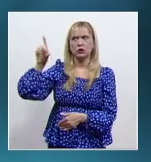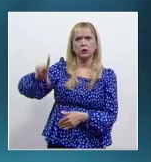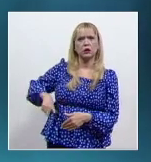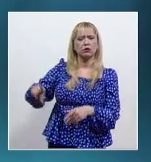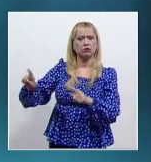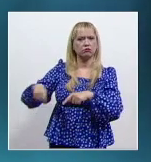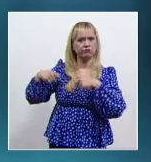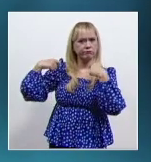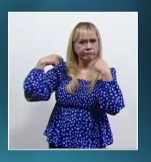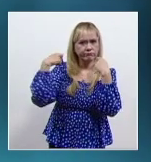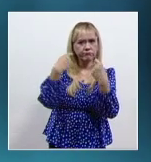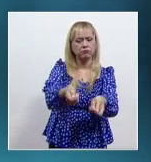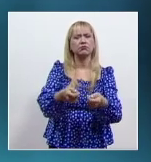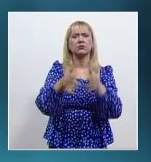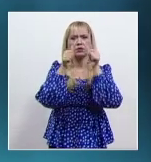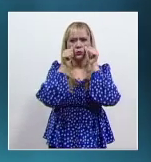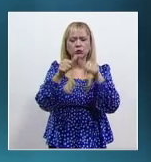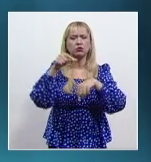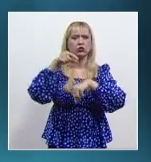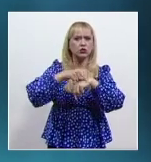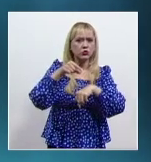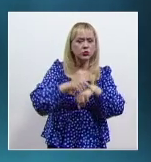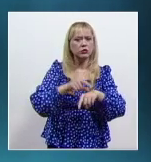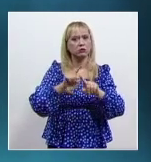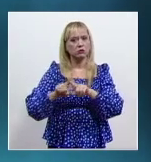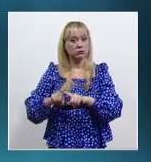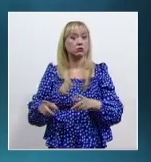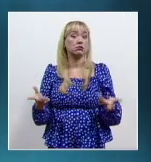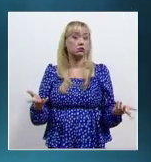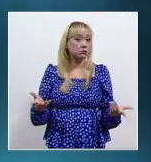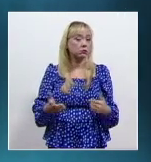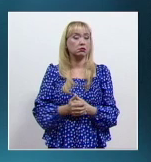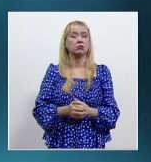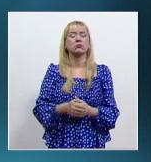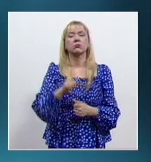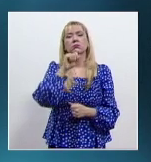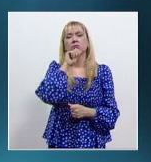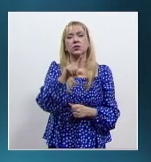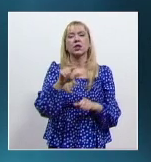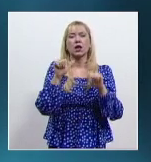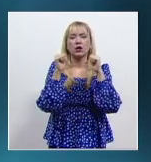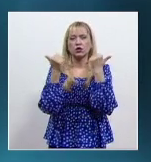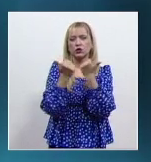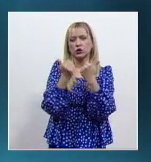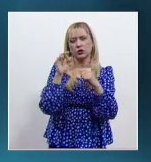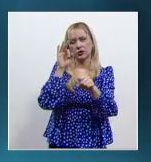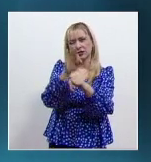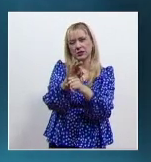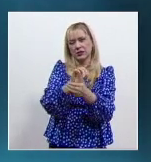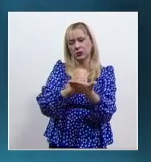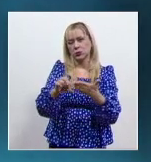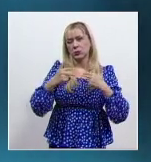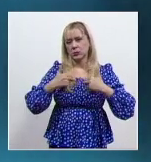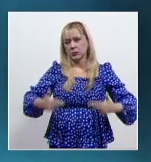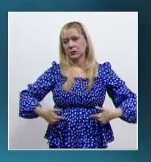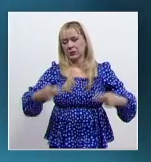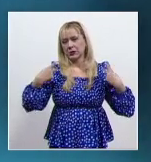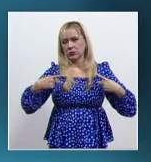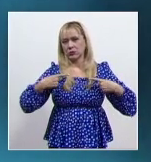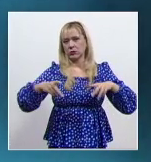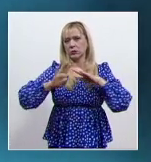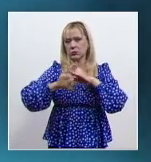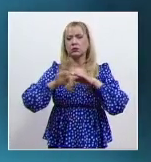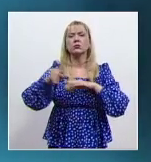garantizarlo. La sala también publica un criterio que establece que las asociaciones civiles defensoras de derechos humanos de migrantes cuentan con